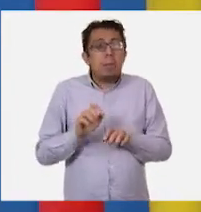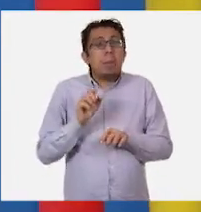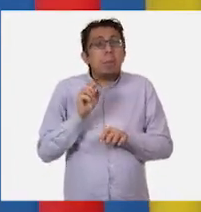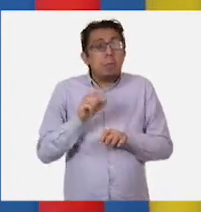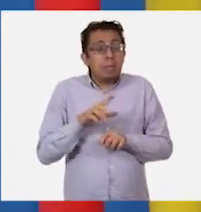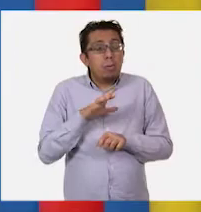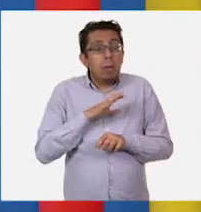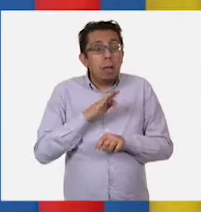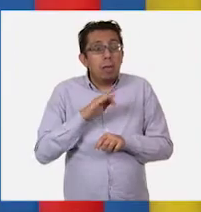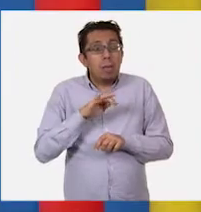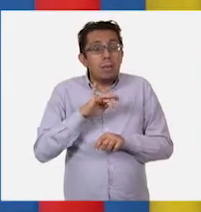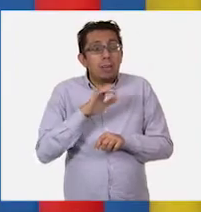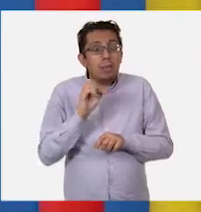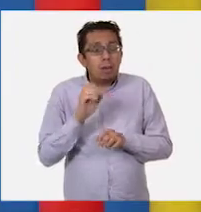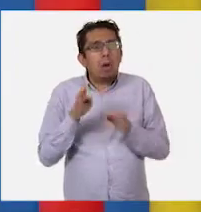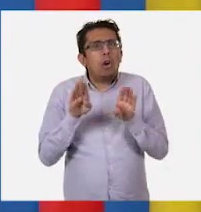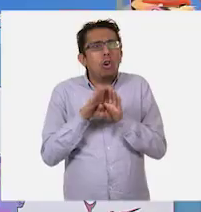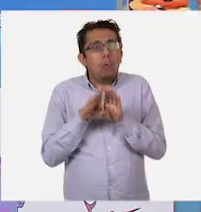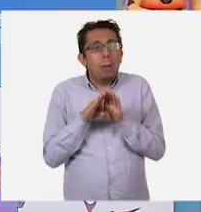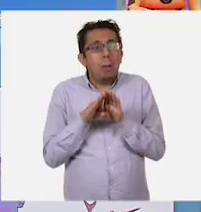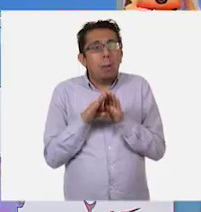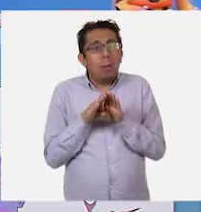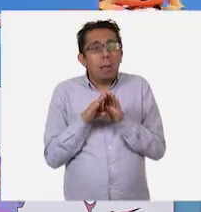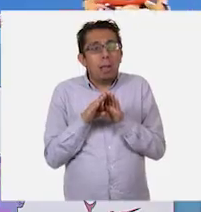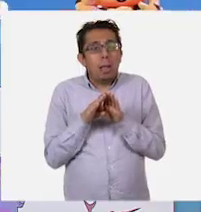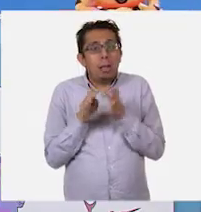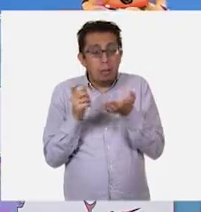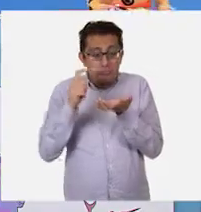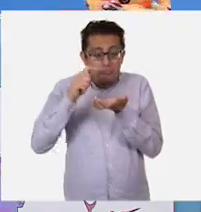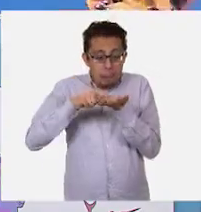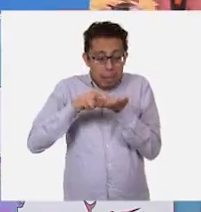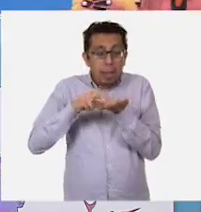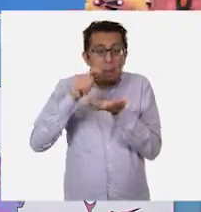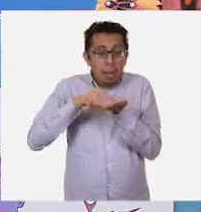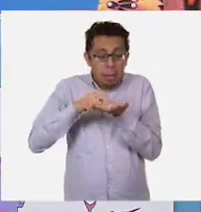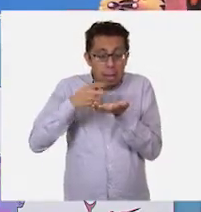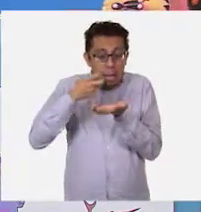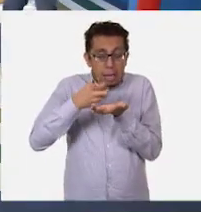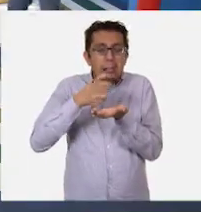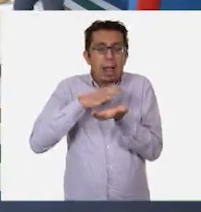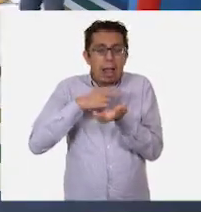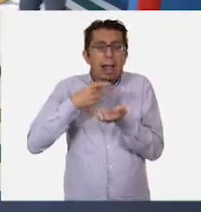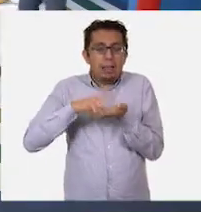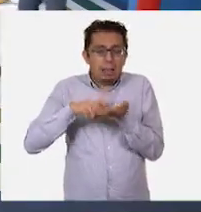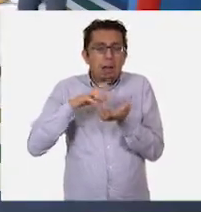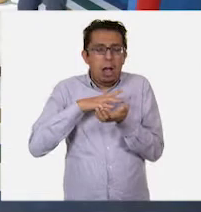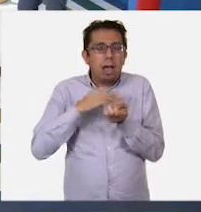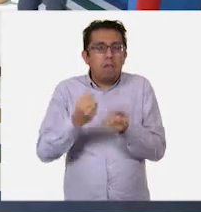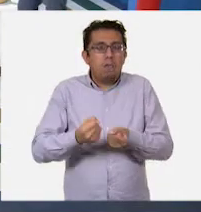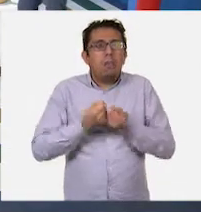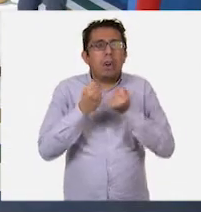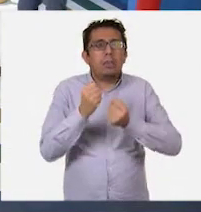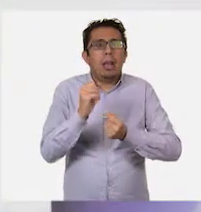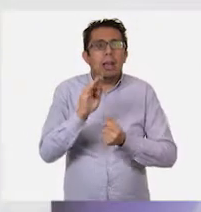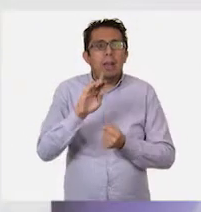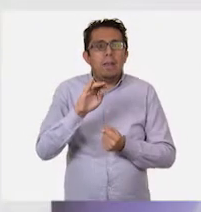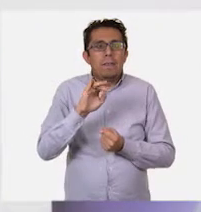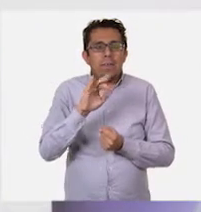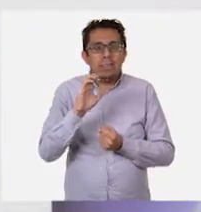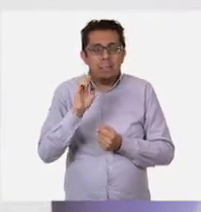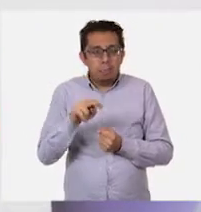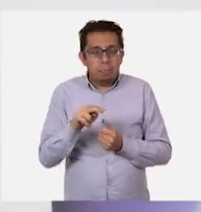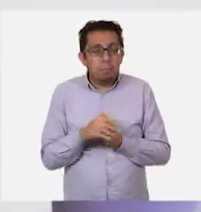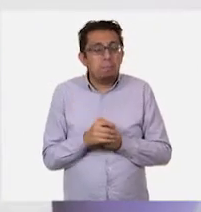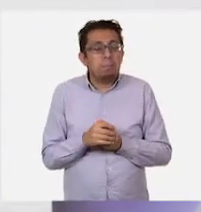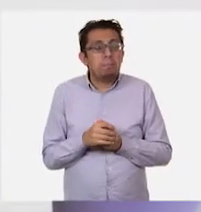roce del dedo con la tecla. Muy bien, y con el punto ganado, el marcador actualizado queda... Así, Juan